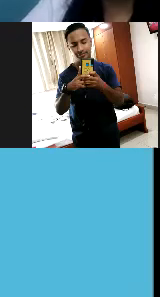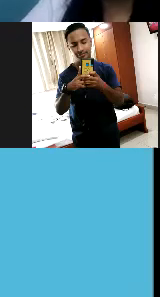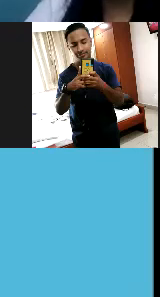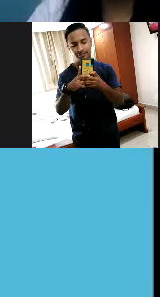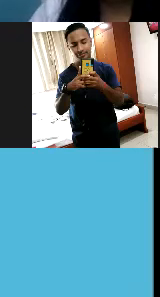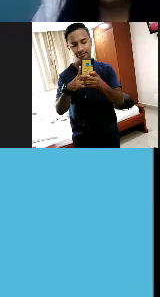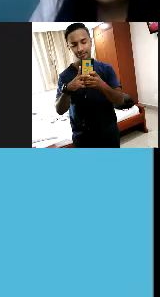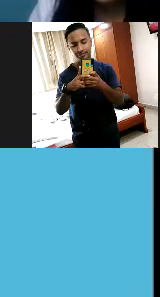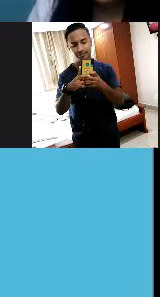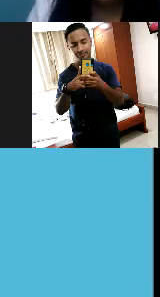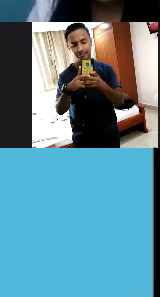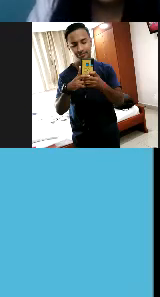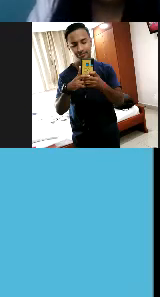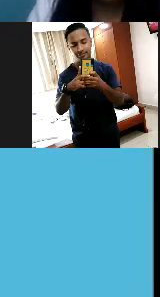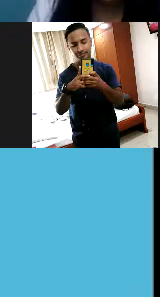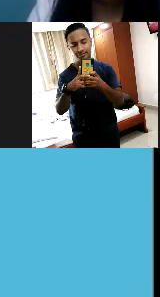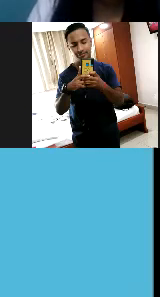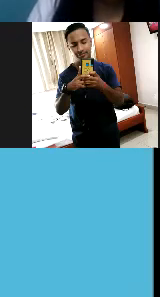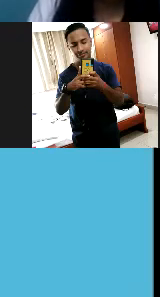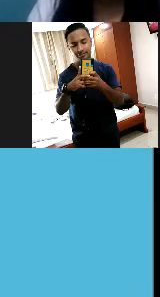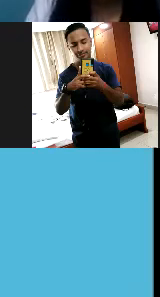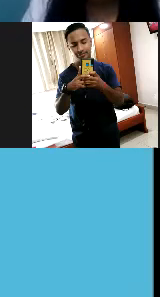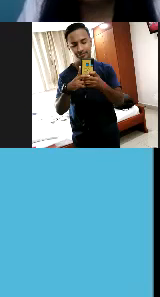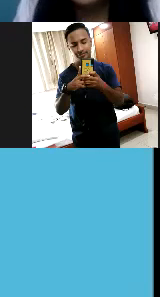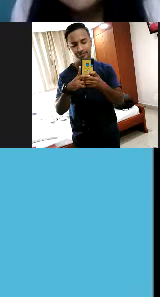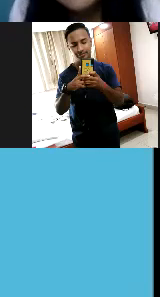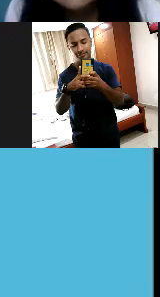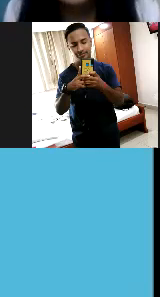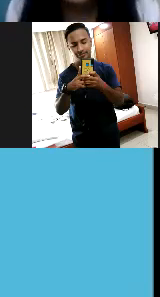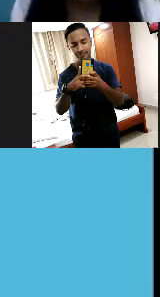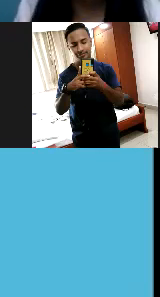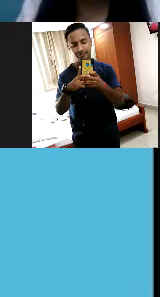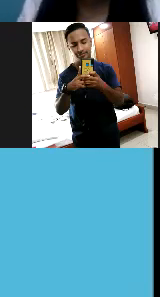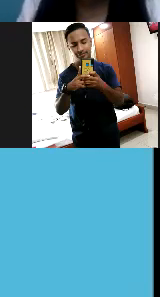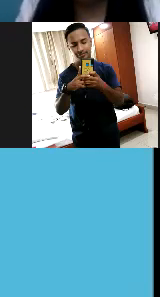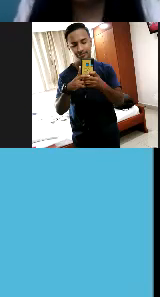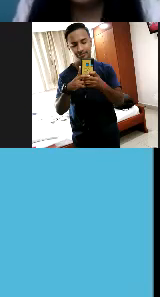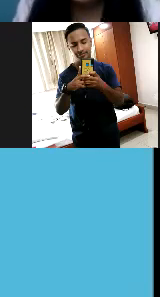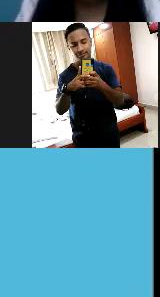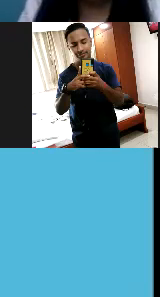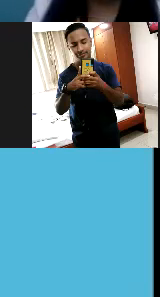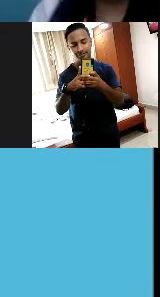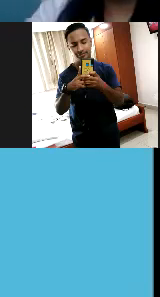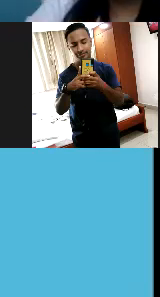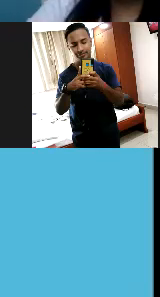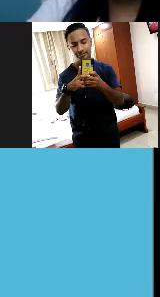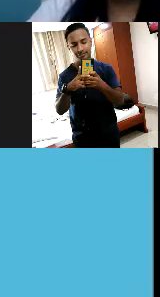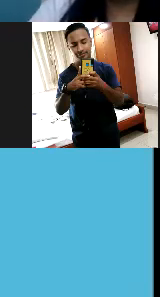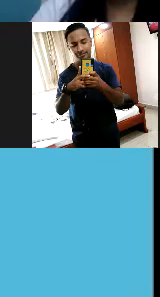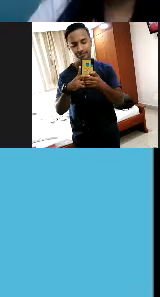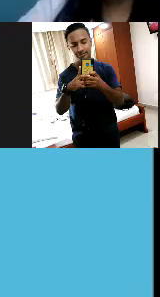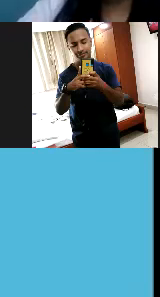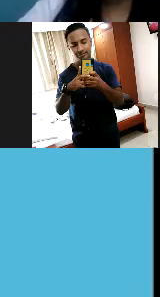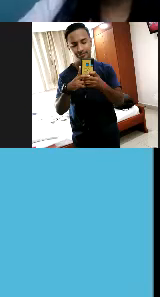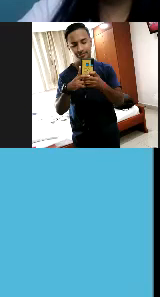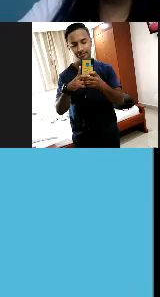tiene contacto permanente con el personal de salud y es un tratamiento que se lo realiza 3 veces a la semana.